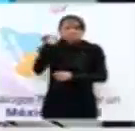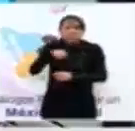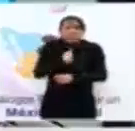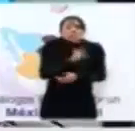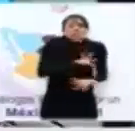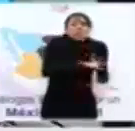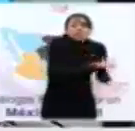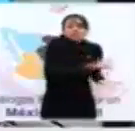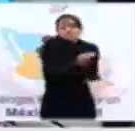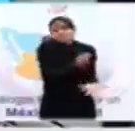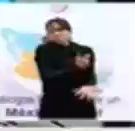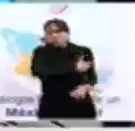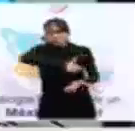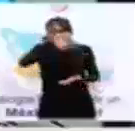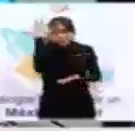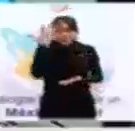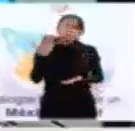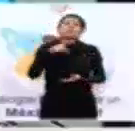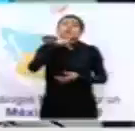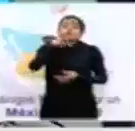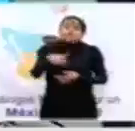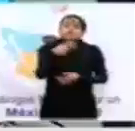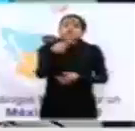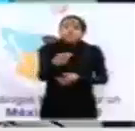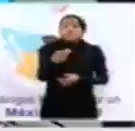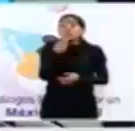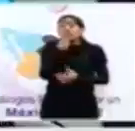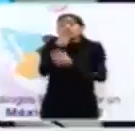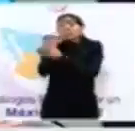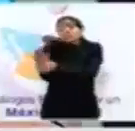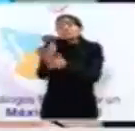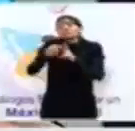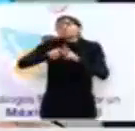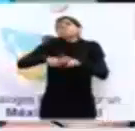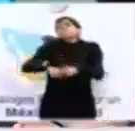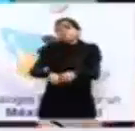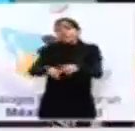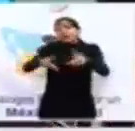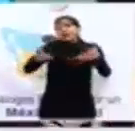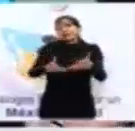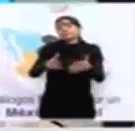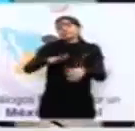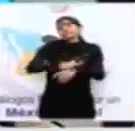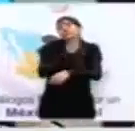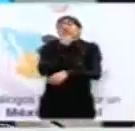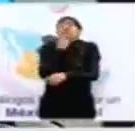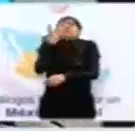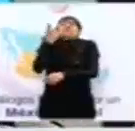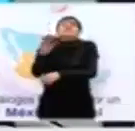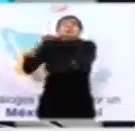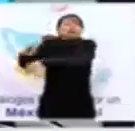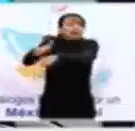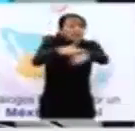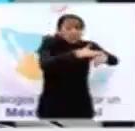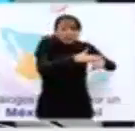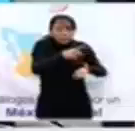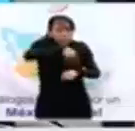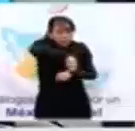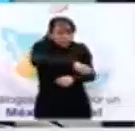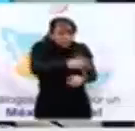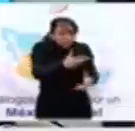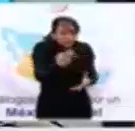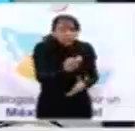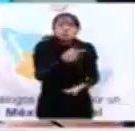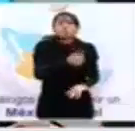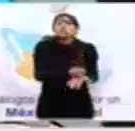del país, que ya se venía y que la preveían y que la anunciaban, iba a sacar de la miseria a los otros grupos o los iba a colocar en otra actividad